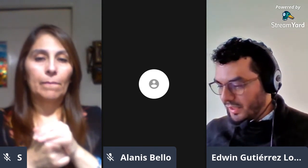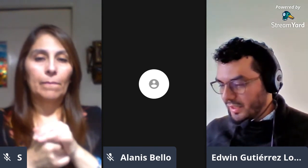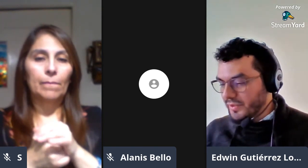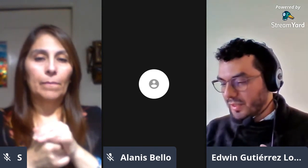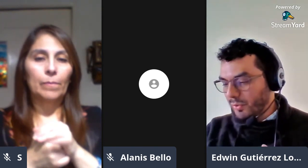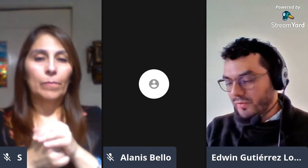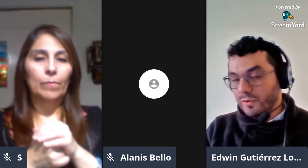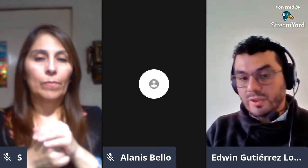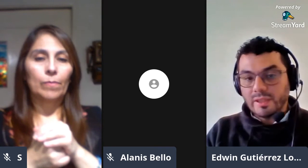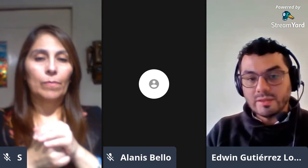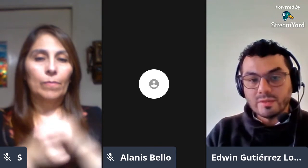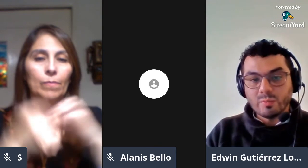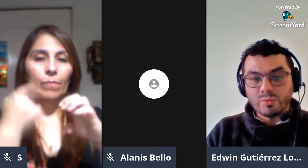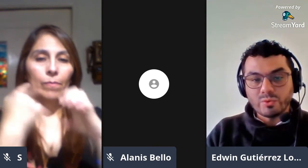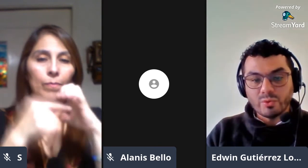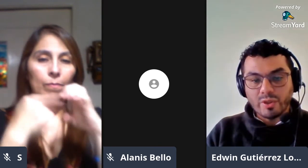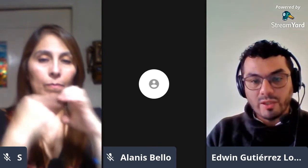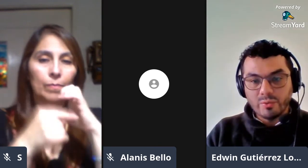Es